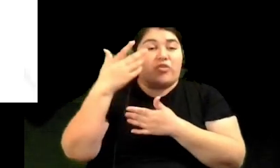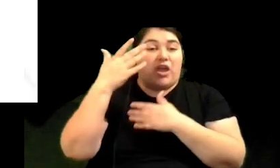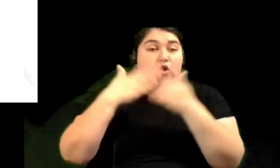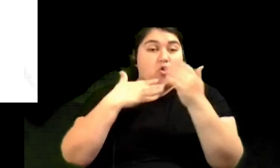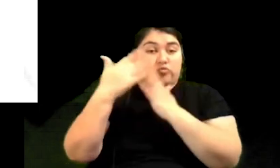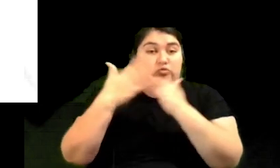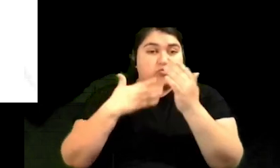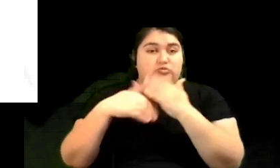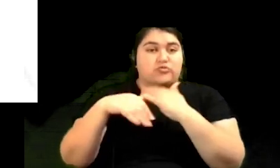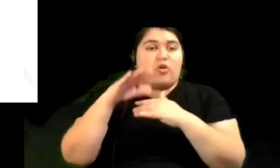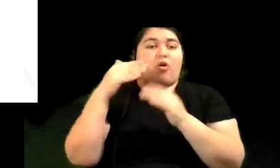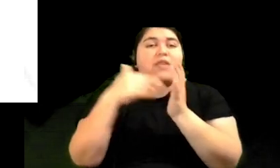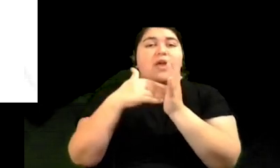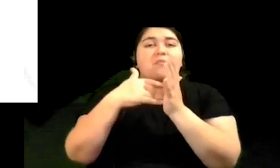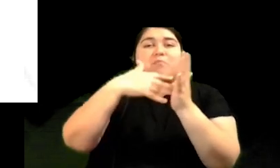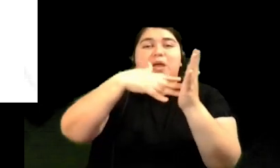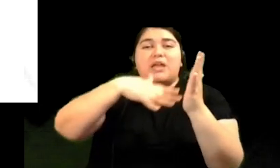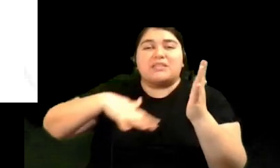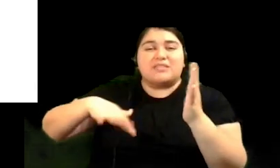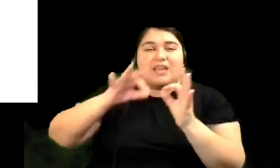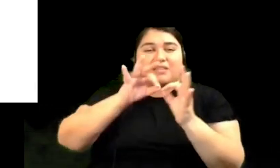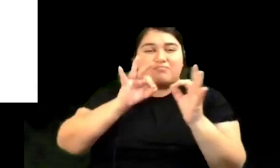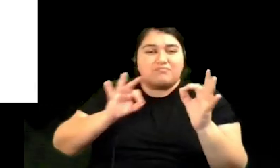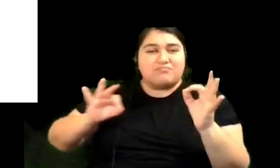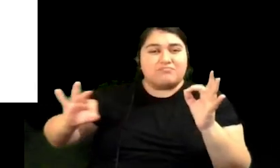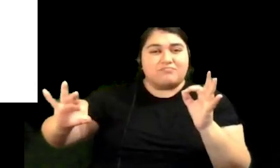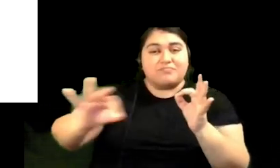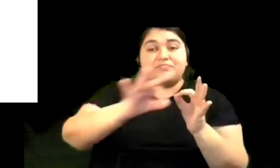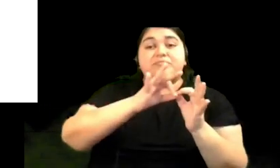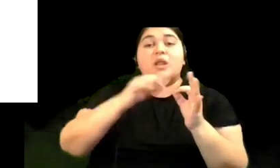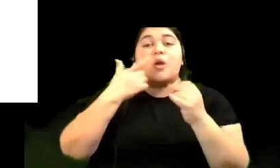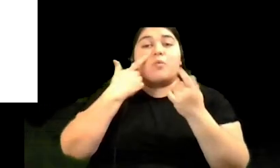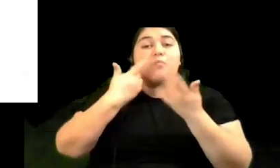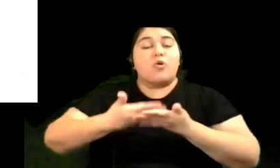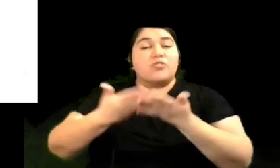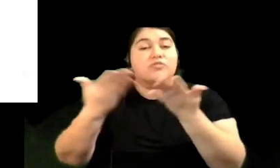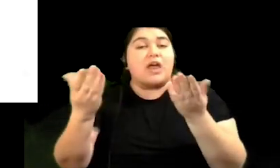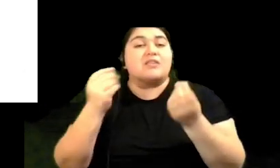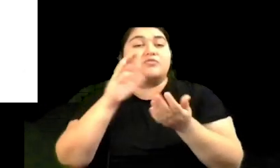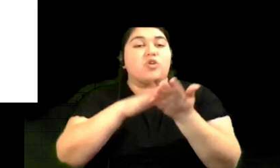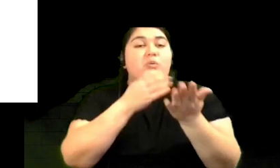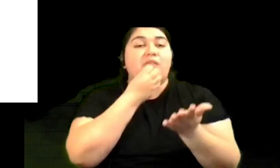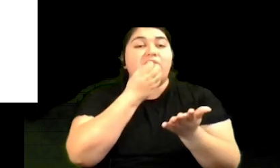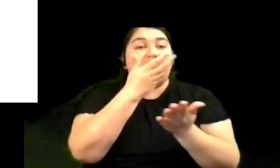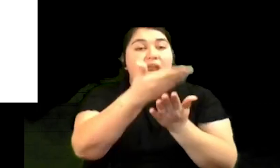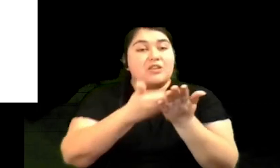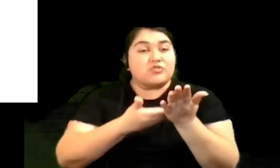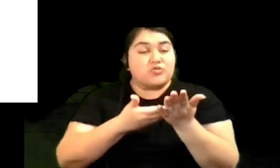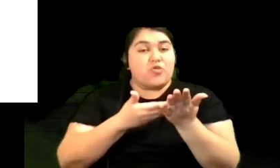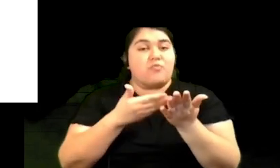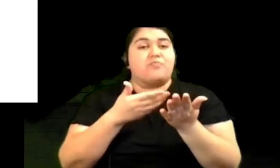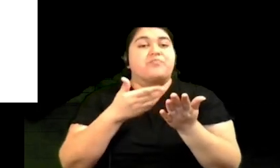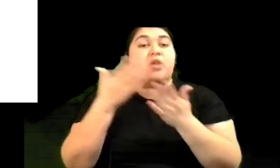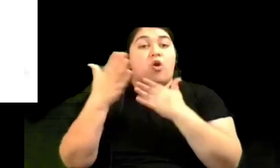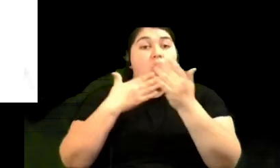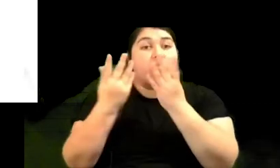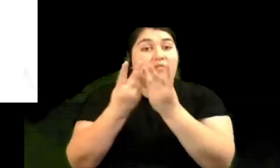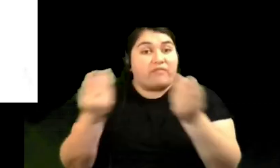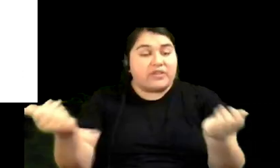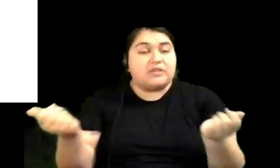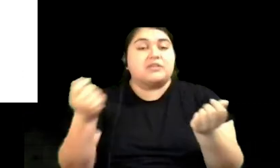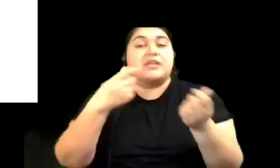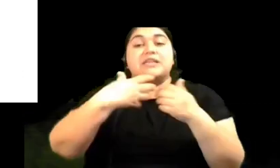función a la superficie, con la obligación de realizar la presentación de una declaración jurada al finalizar la obra. Esto obviamente el sector de